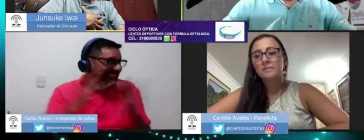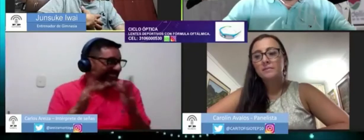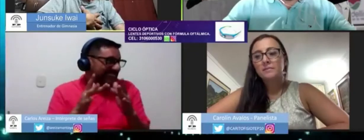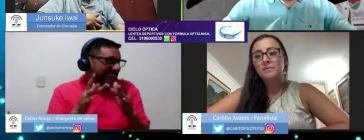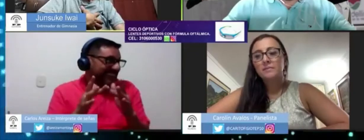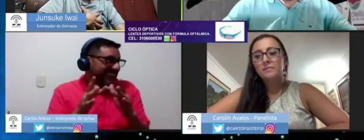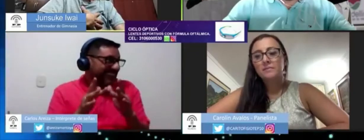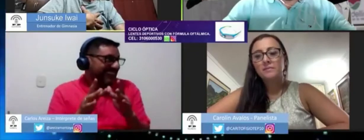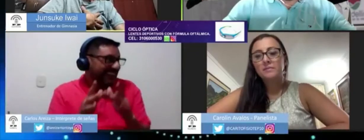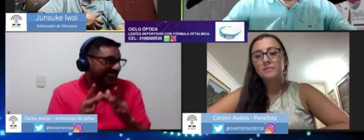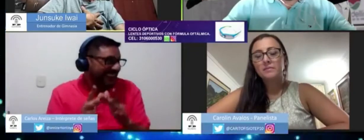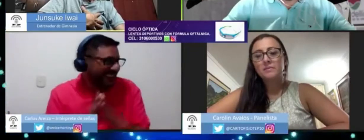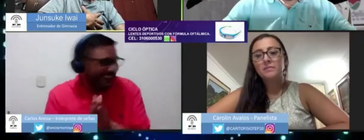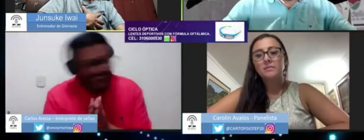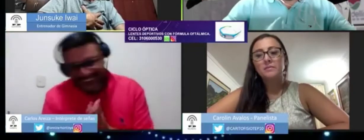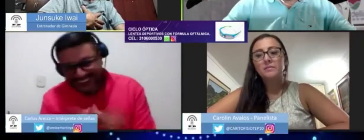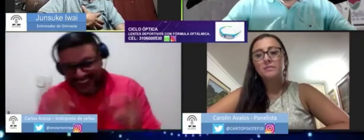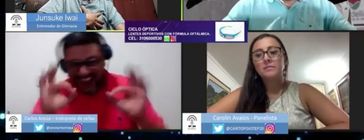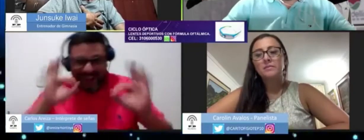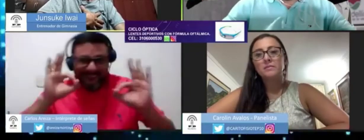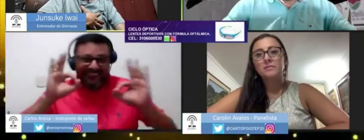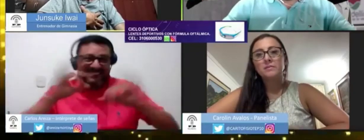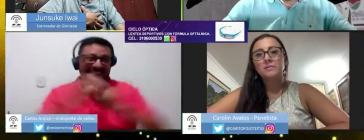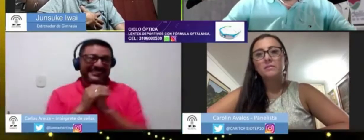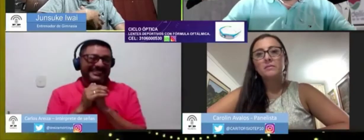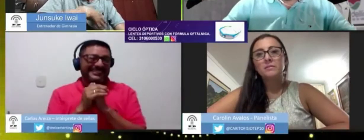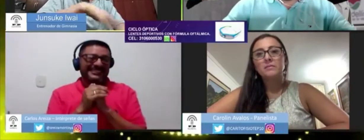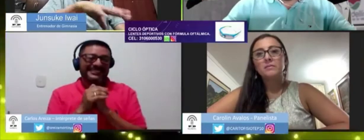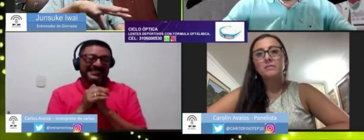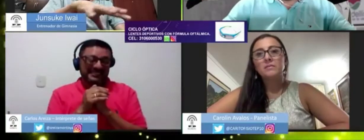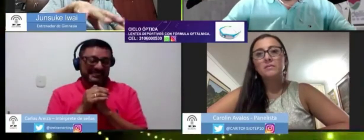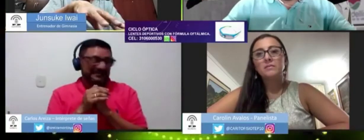hace años atrás, desde que llegué